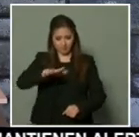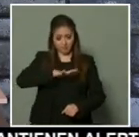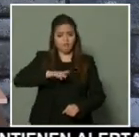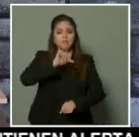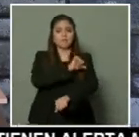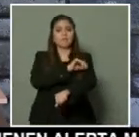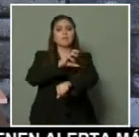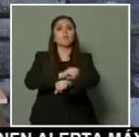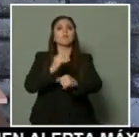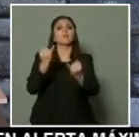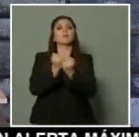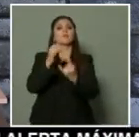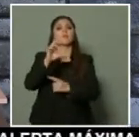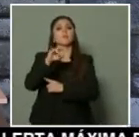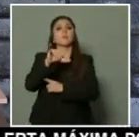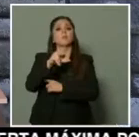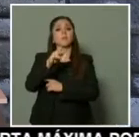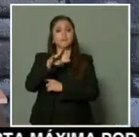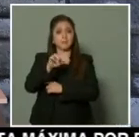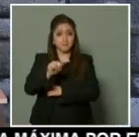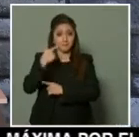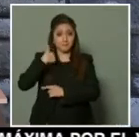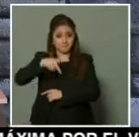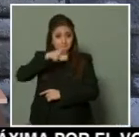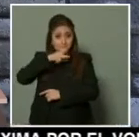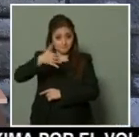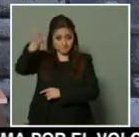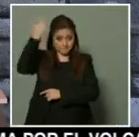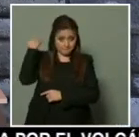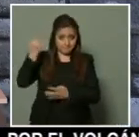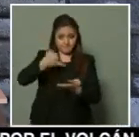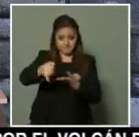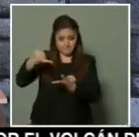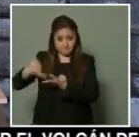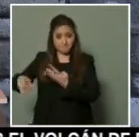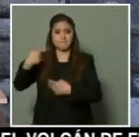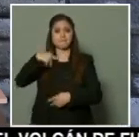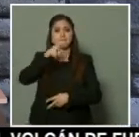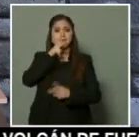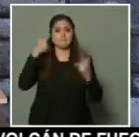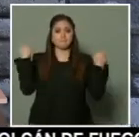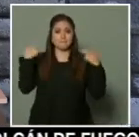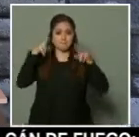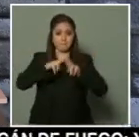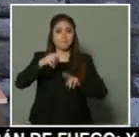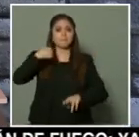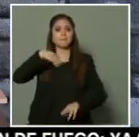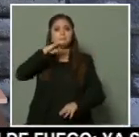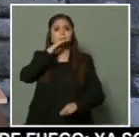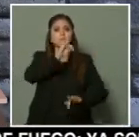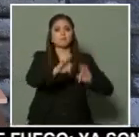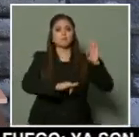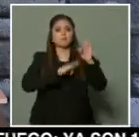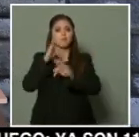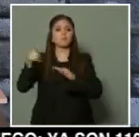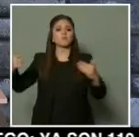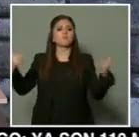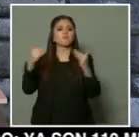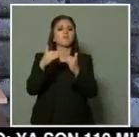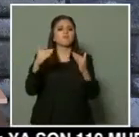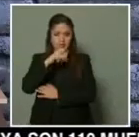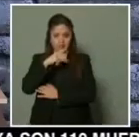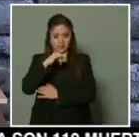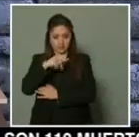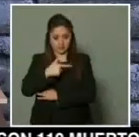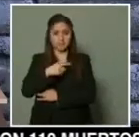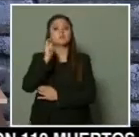deporte y las actividades culturales en niños y jóvenes, así como etiquetar presupuesto para el mejoramiento de la infraestructura deportiva y